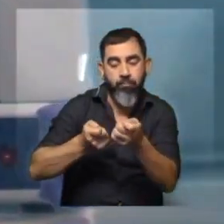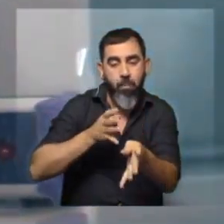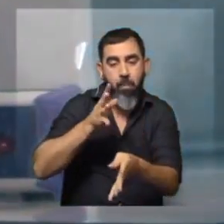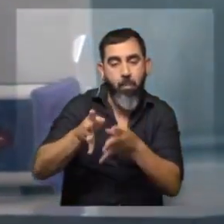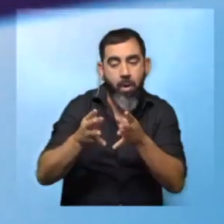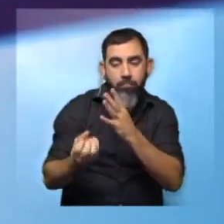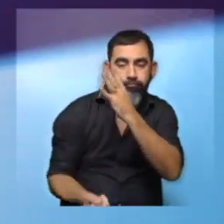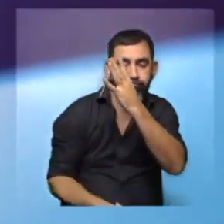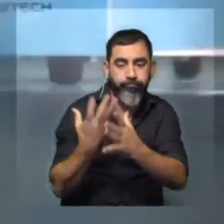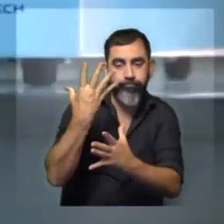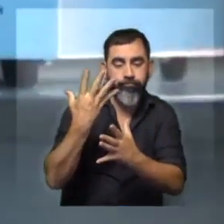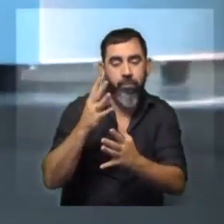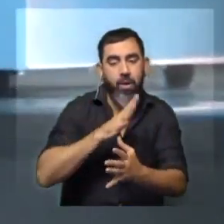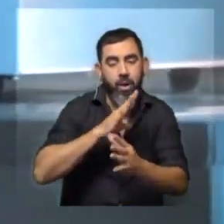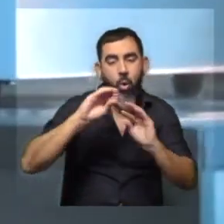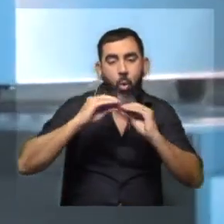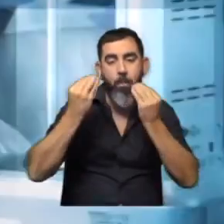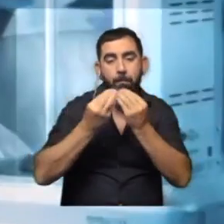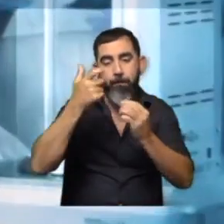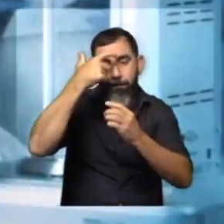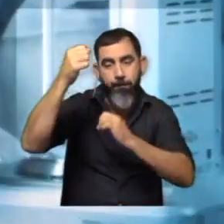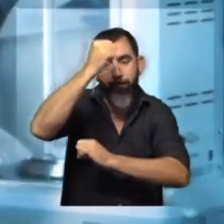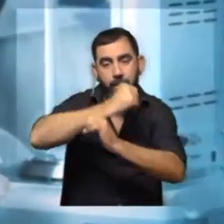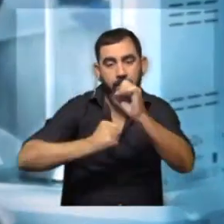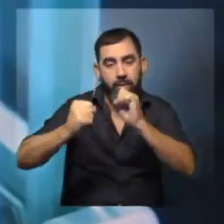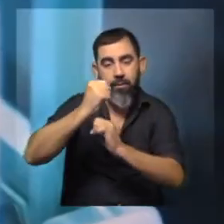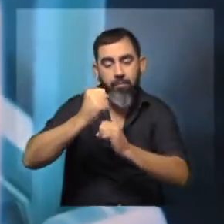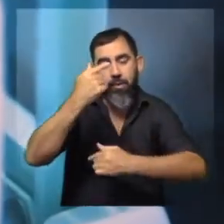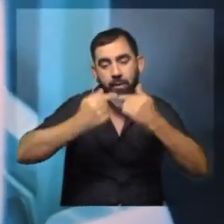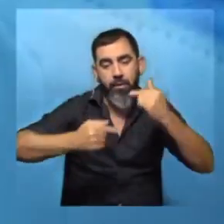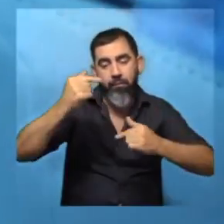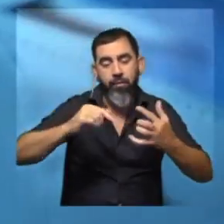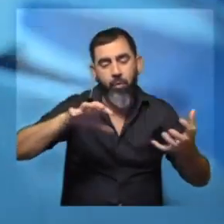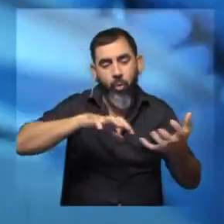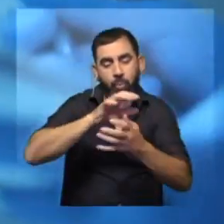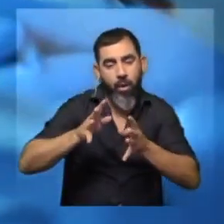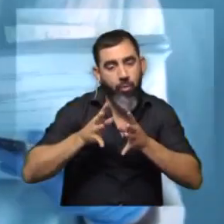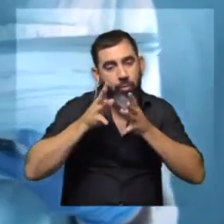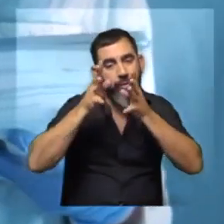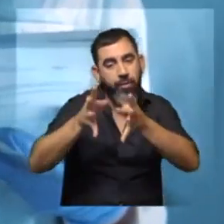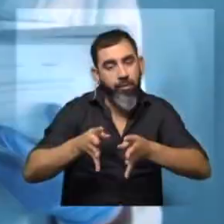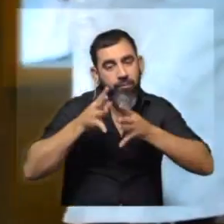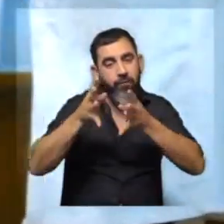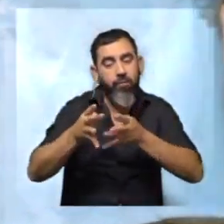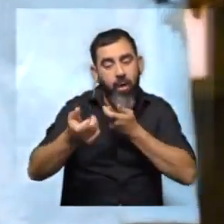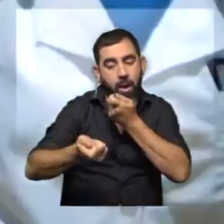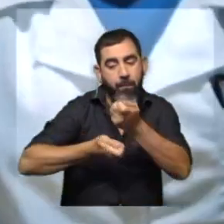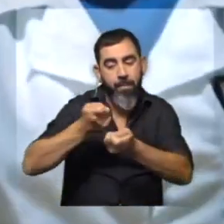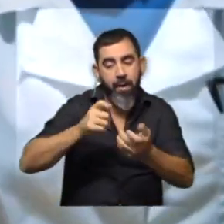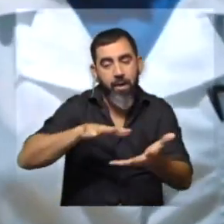de vanguardia y con una oferta completa de tecnologías, para afrontar diversos y complejos desafíos académicos y aplicaciones al